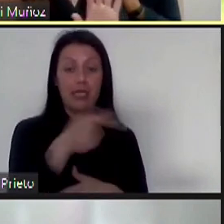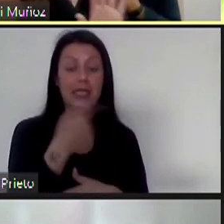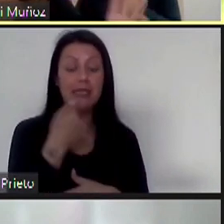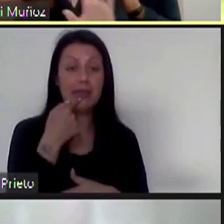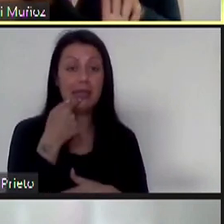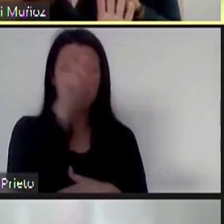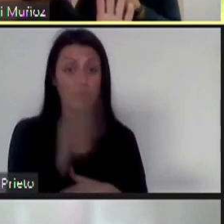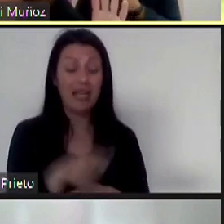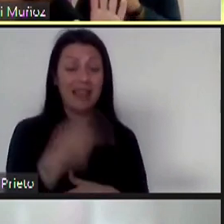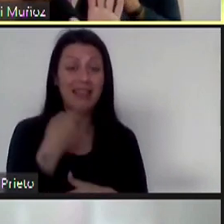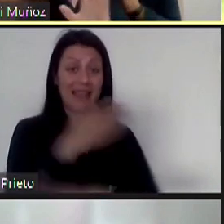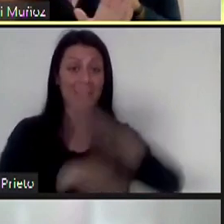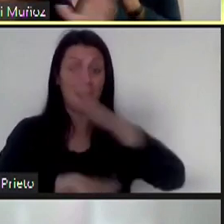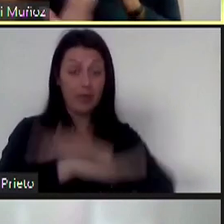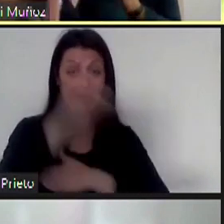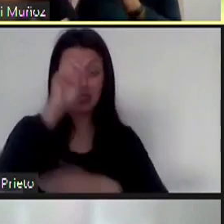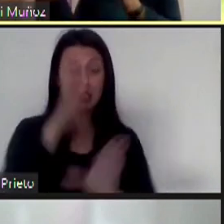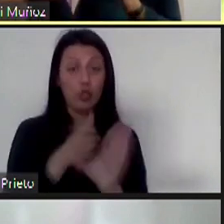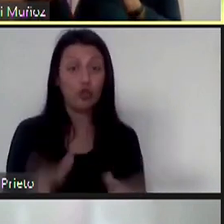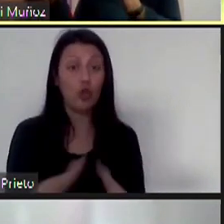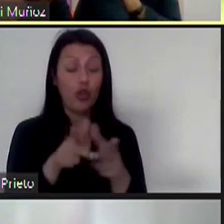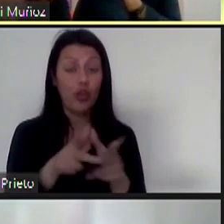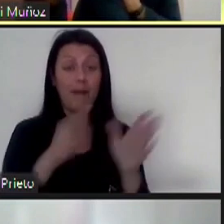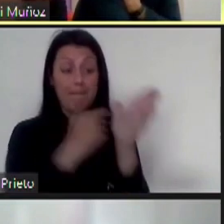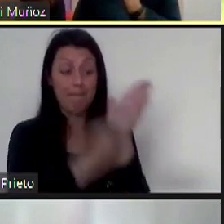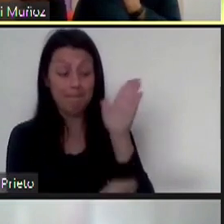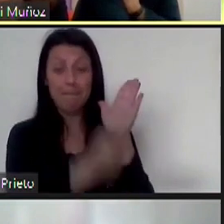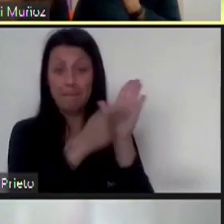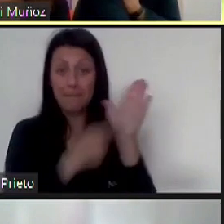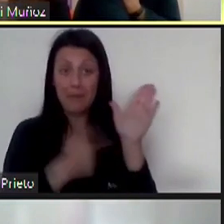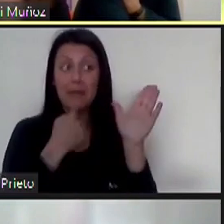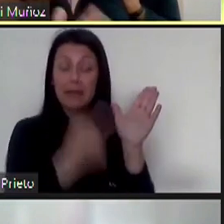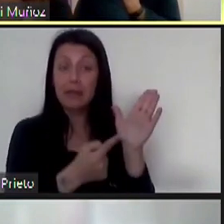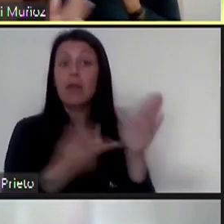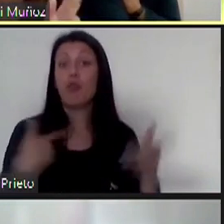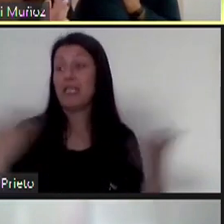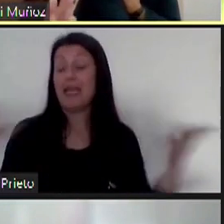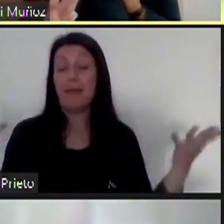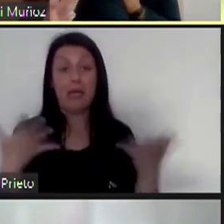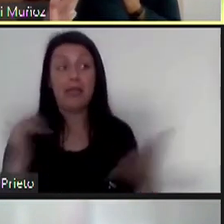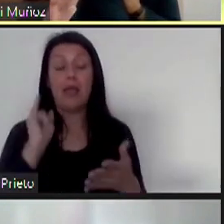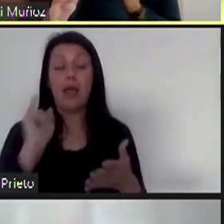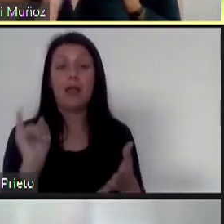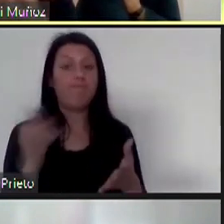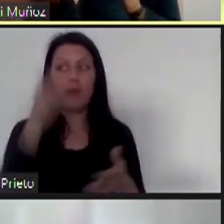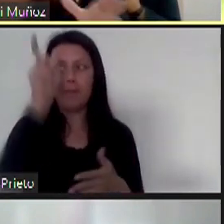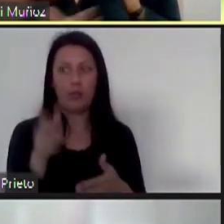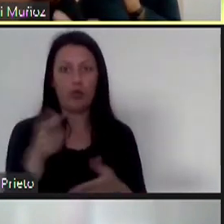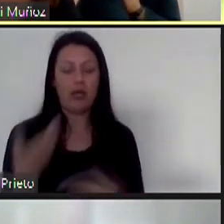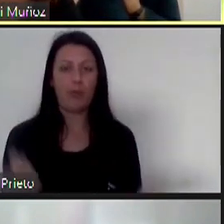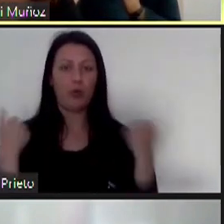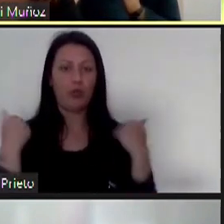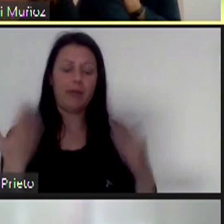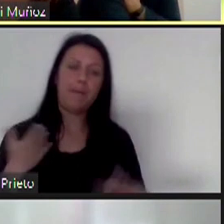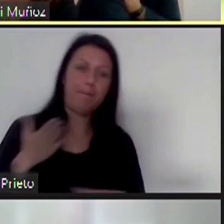discapacidad psicosocial, pues será una de las habitaciones que tendréis que acudir antes. Pues esto es como, por ejemplo, en las residencias, ¿no? Está